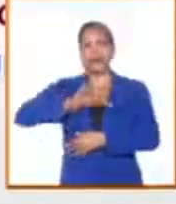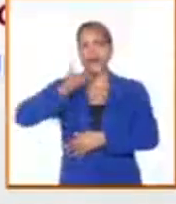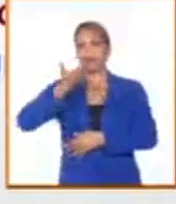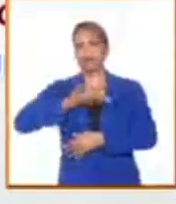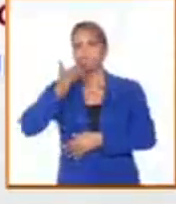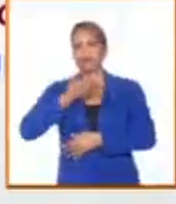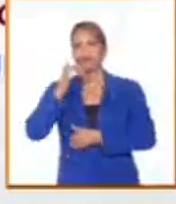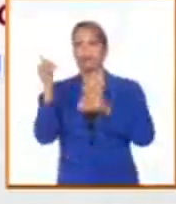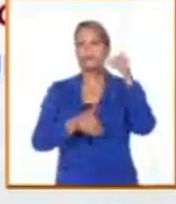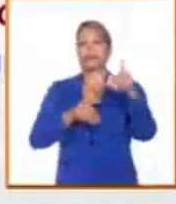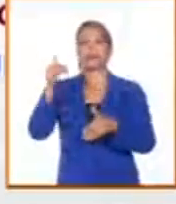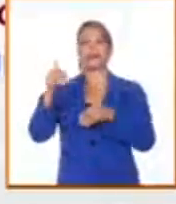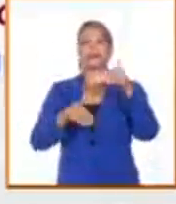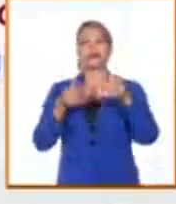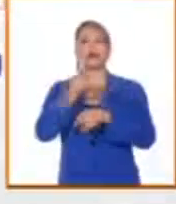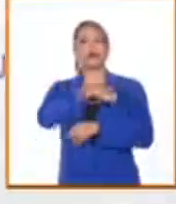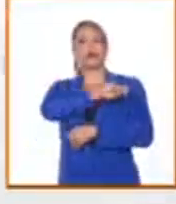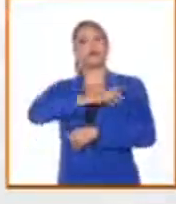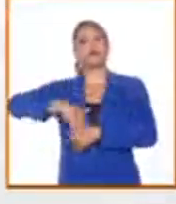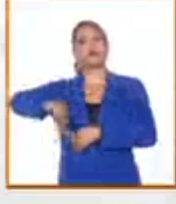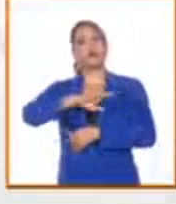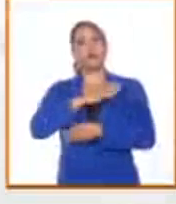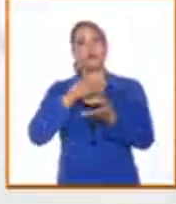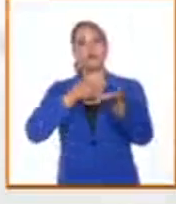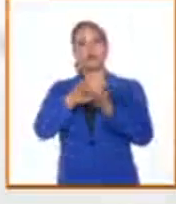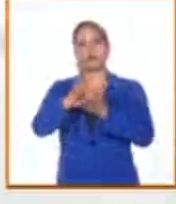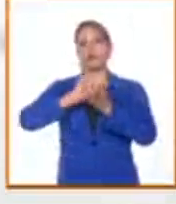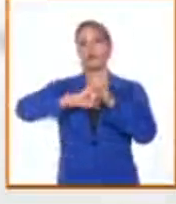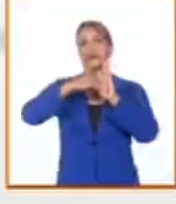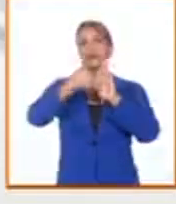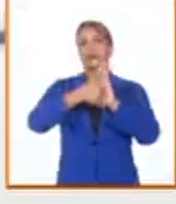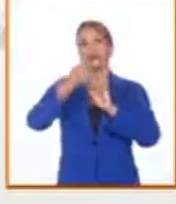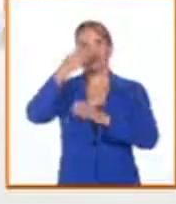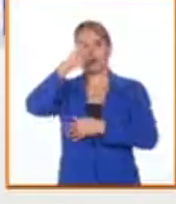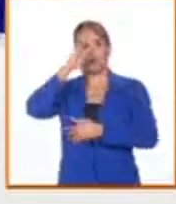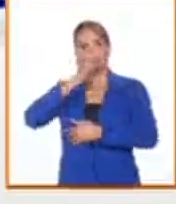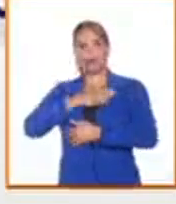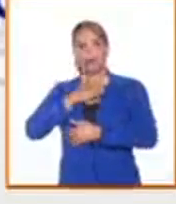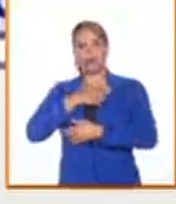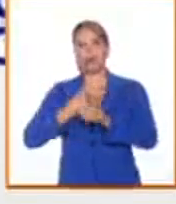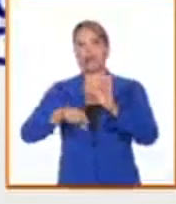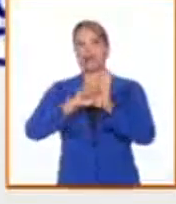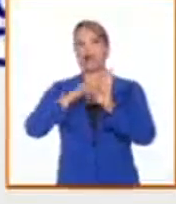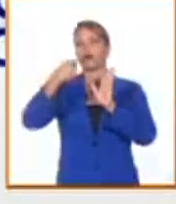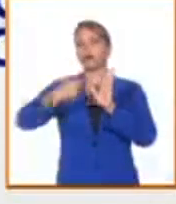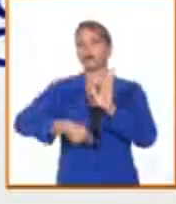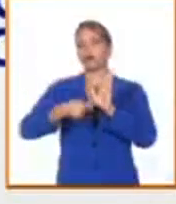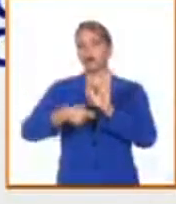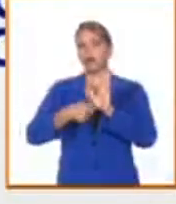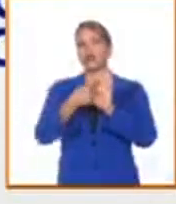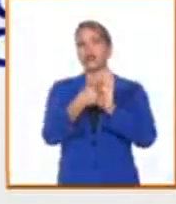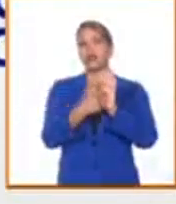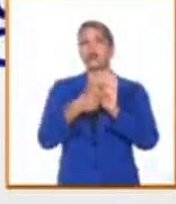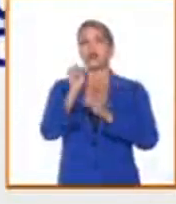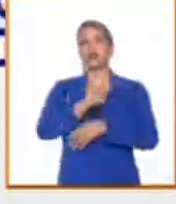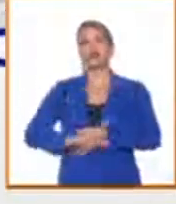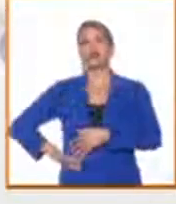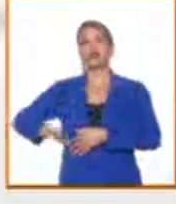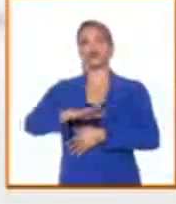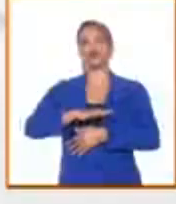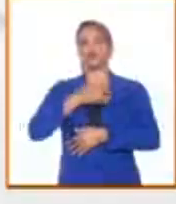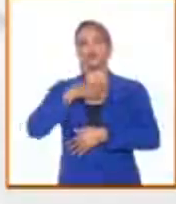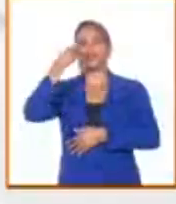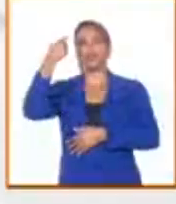la participación popular la continuidad del proyecto de nación refrendado en la Constitución como Estado socialista de derecho